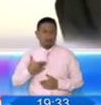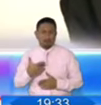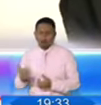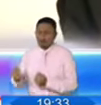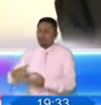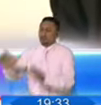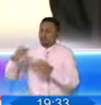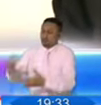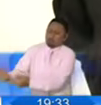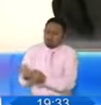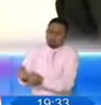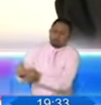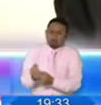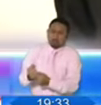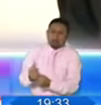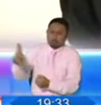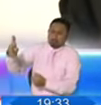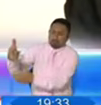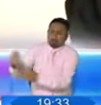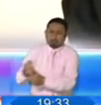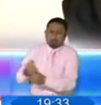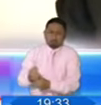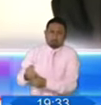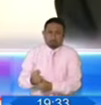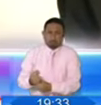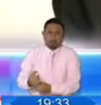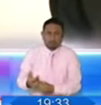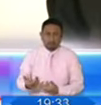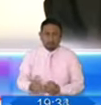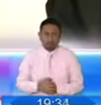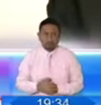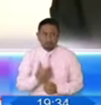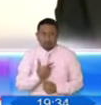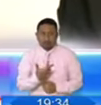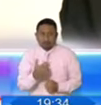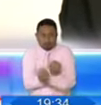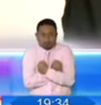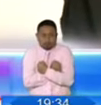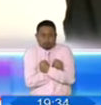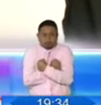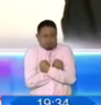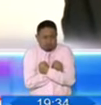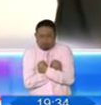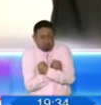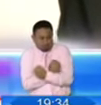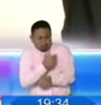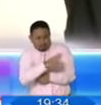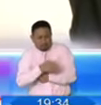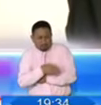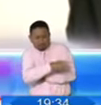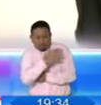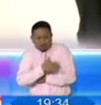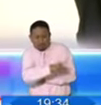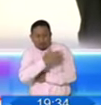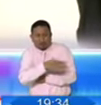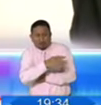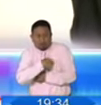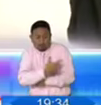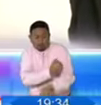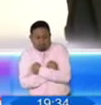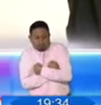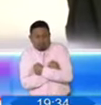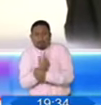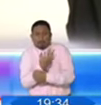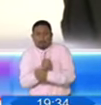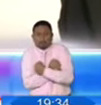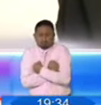suelte a la nena, que le suelte, que esto es un asalto, que le suelte a la nena. Yo de los nervios no la soltaba, decía que no, que se lleve la peñalera, que se lleve todo, pero que no a la